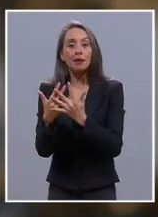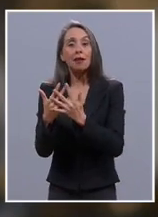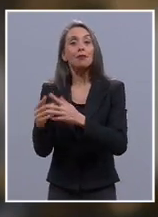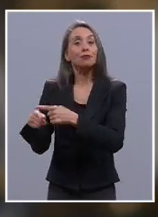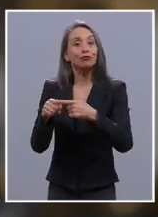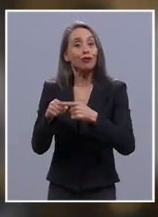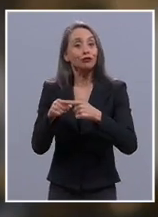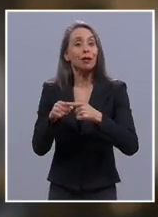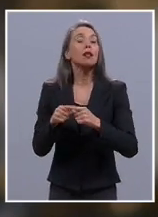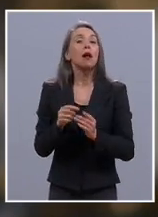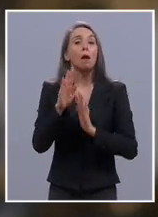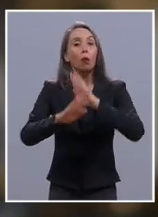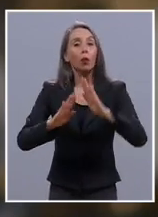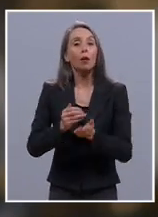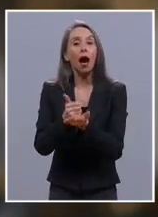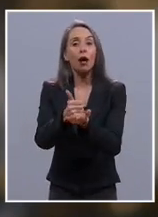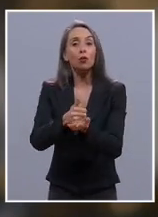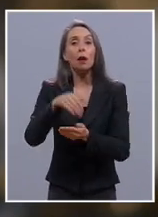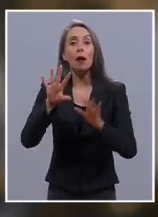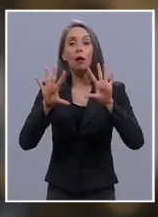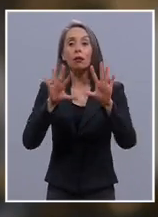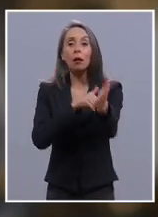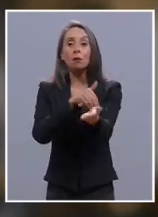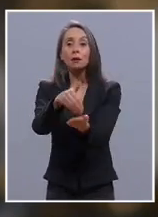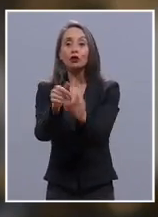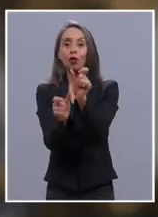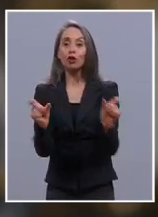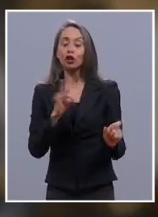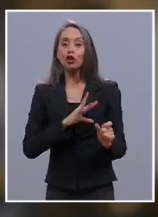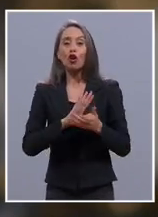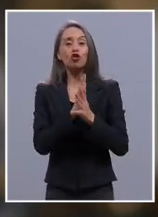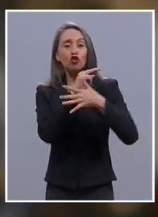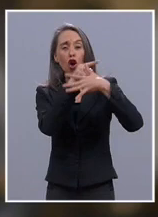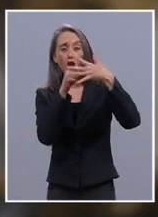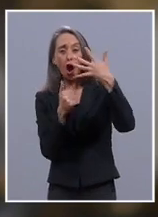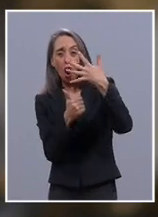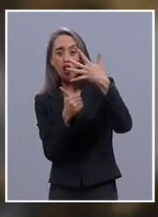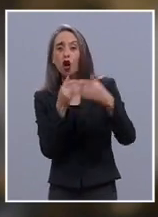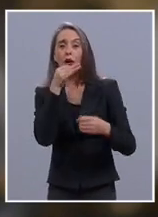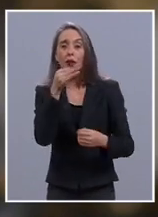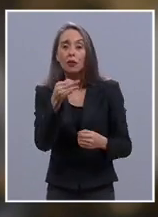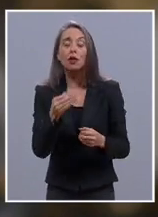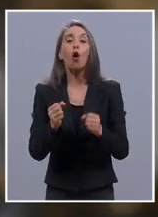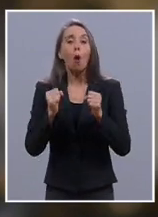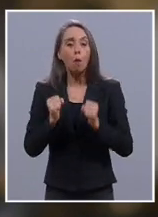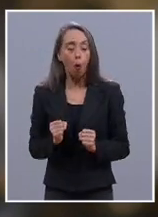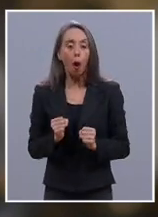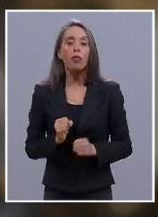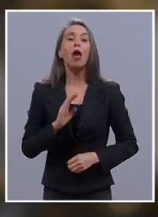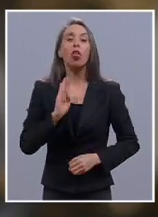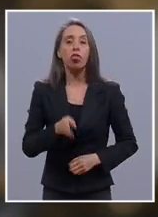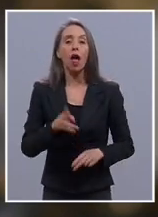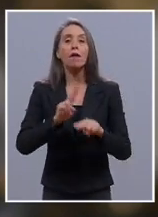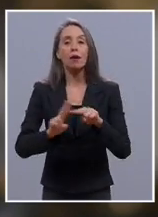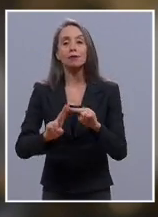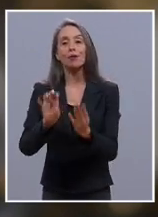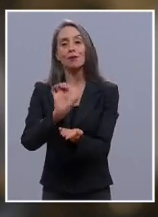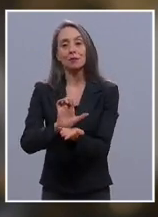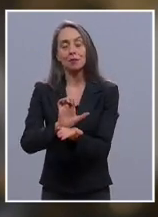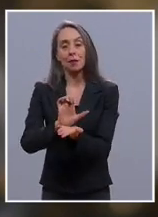a más de 10 millones de compatriotas todo lo anterior es lo que puede y debe hacer el estado